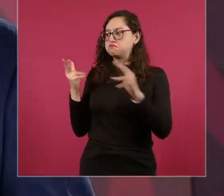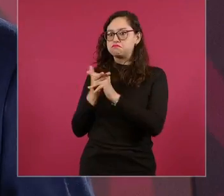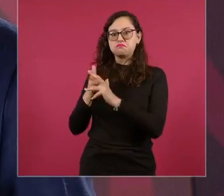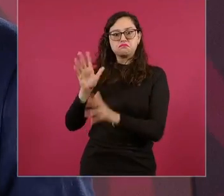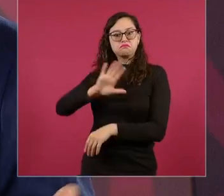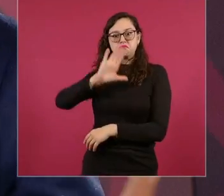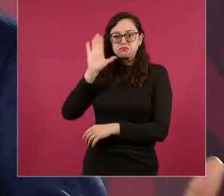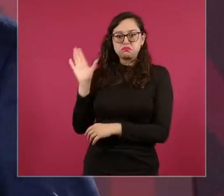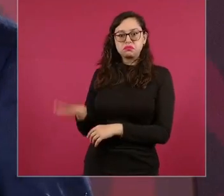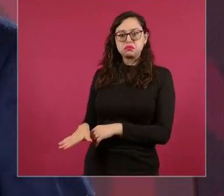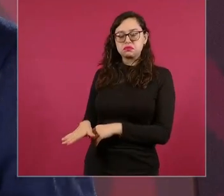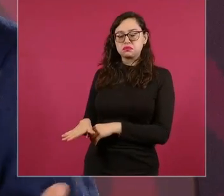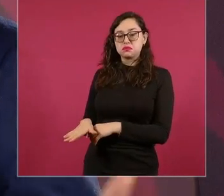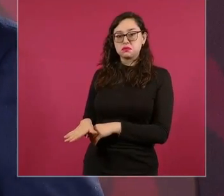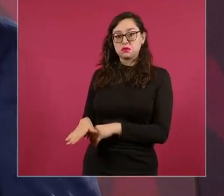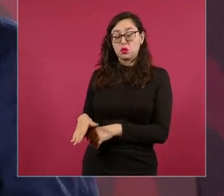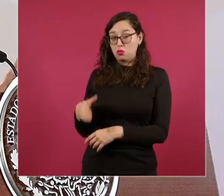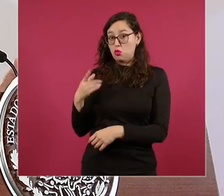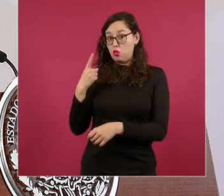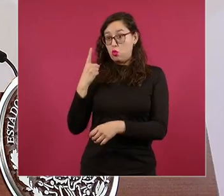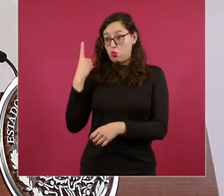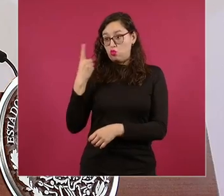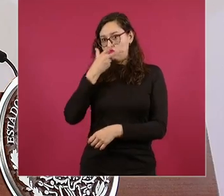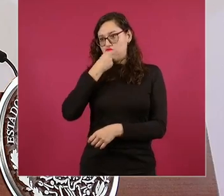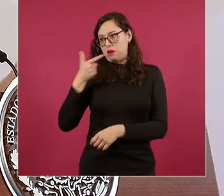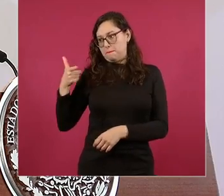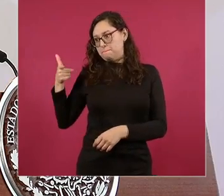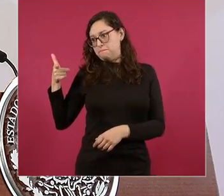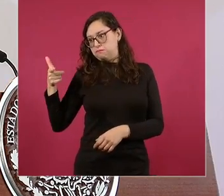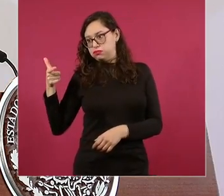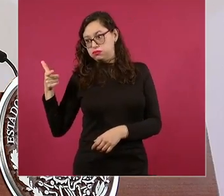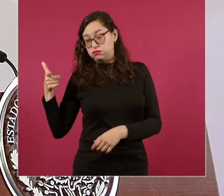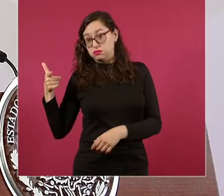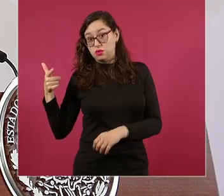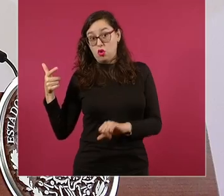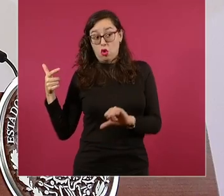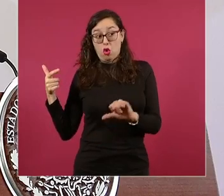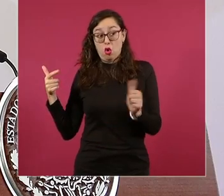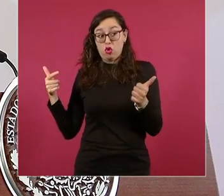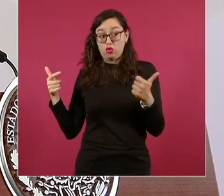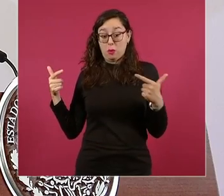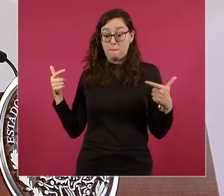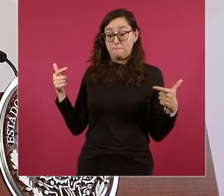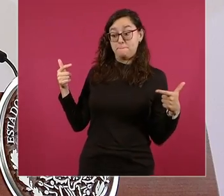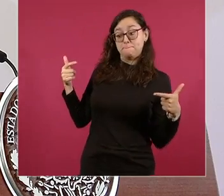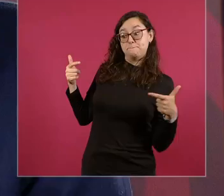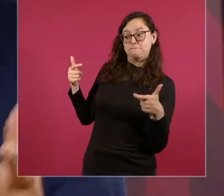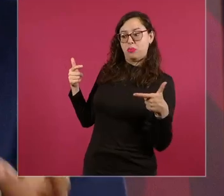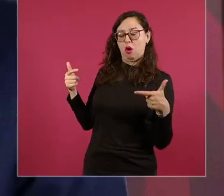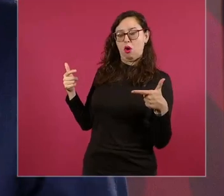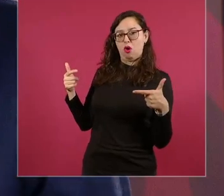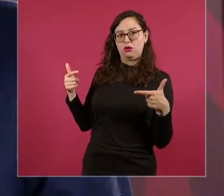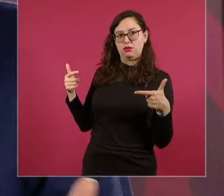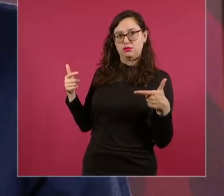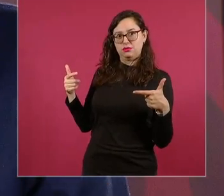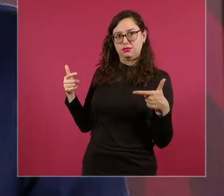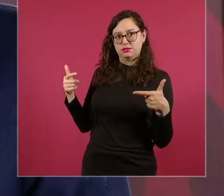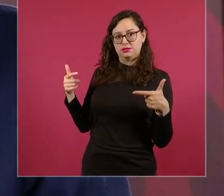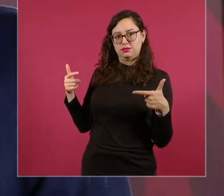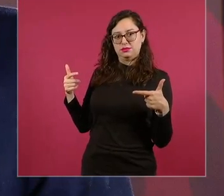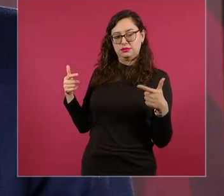es evidente que es un asunto político, de encubrimiento.